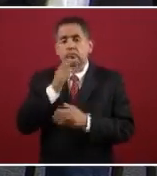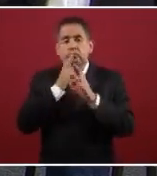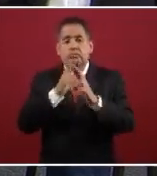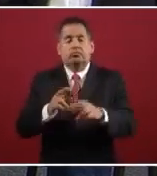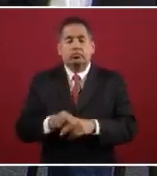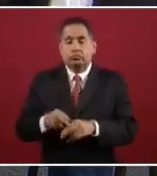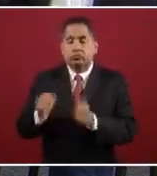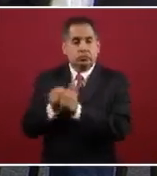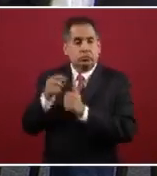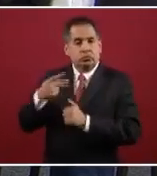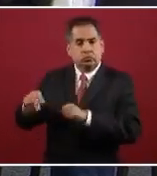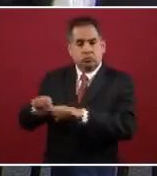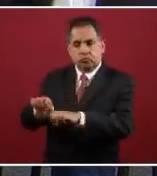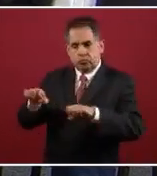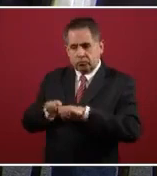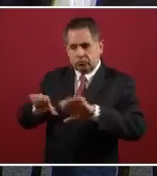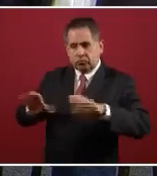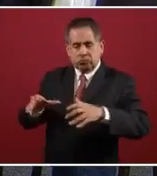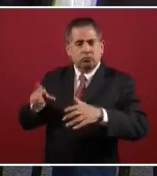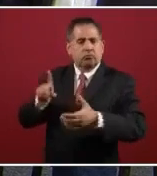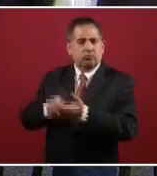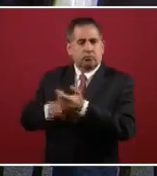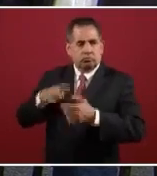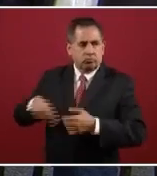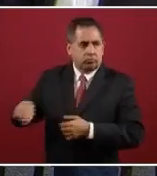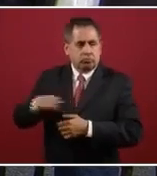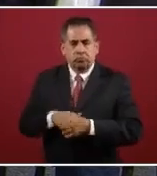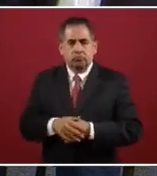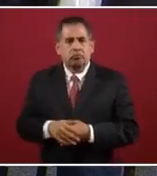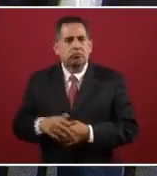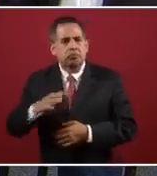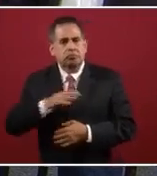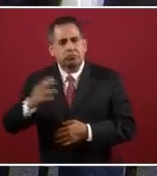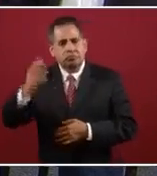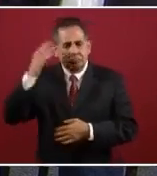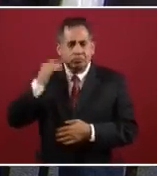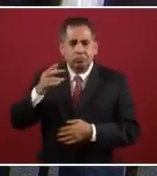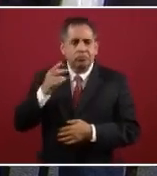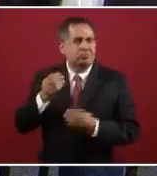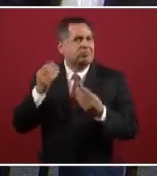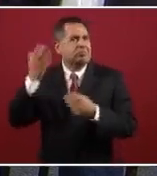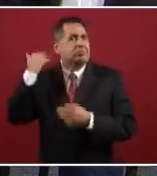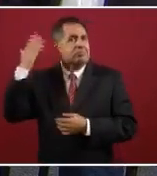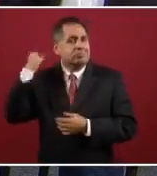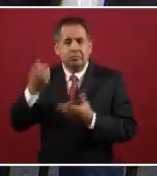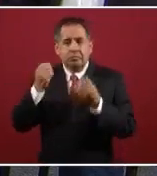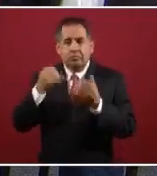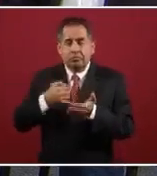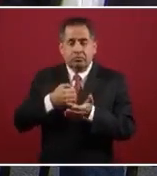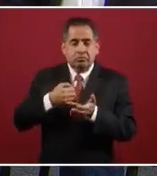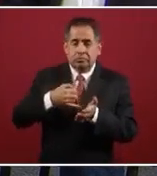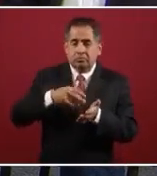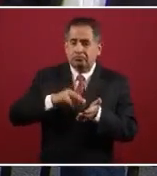todo el equipo. Habían muchísimos agrónomos